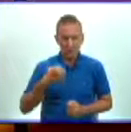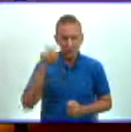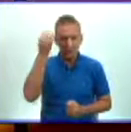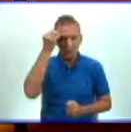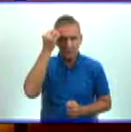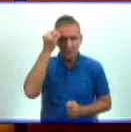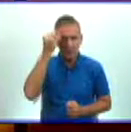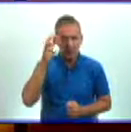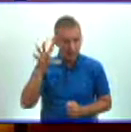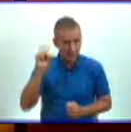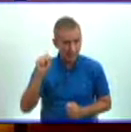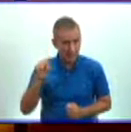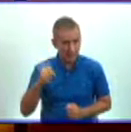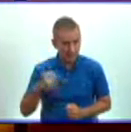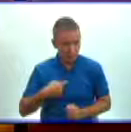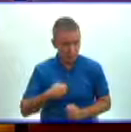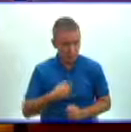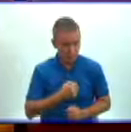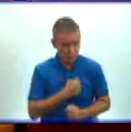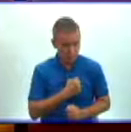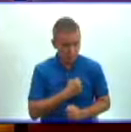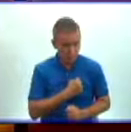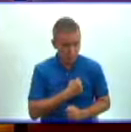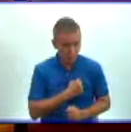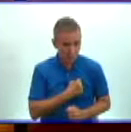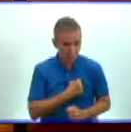¿Entendieron lo que les he querido explicar?